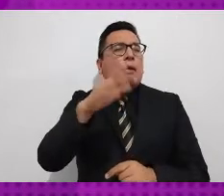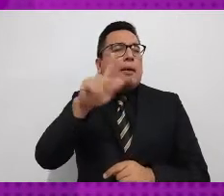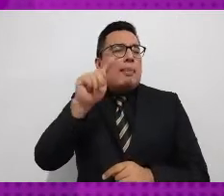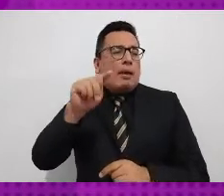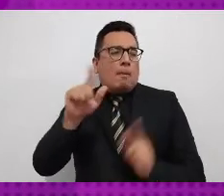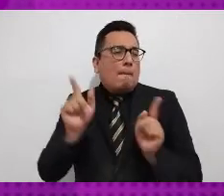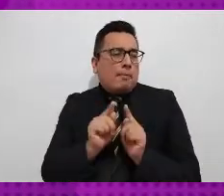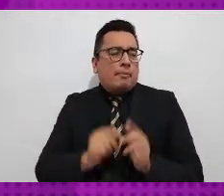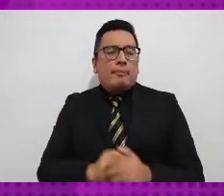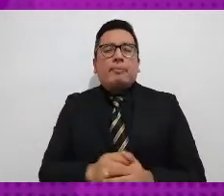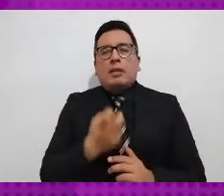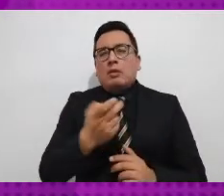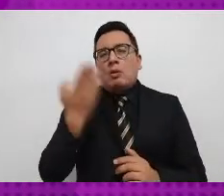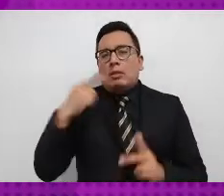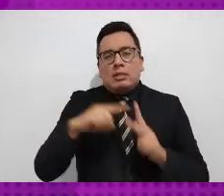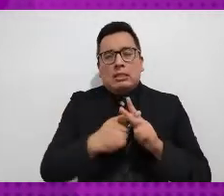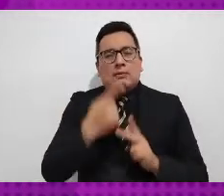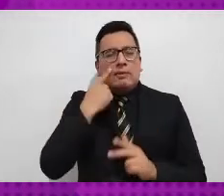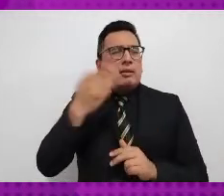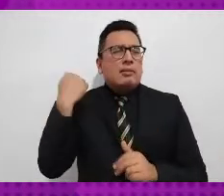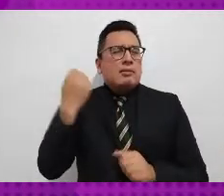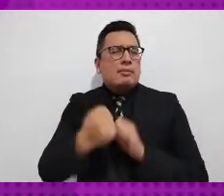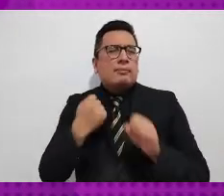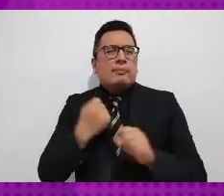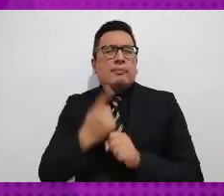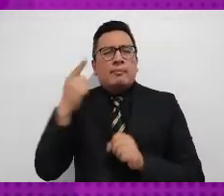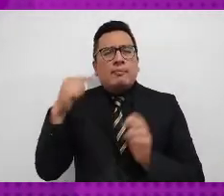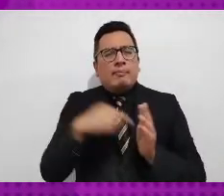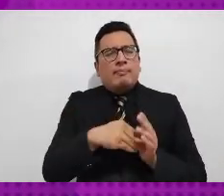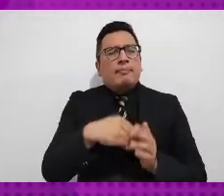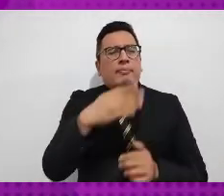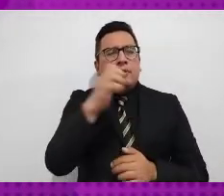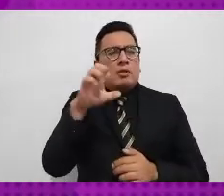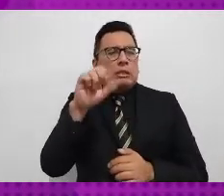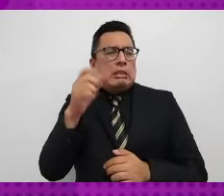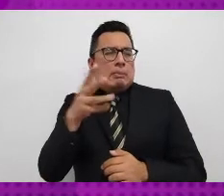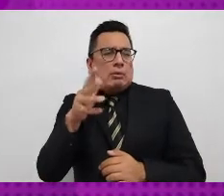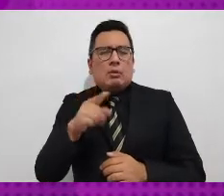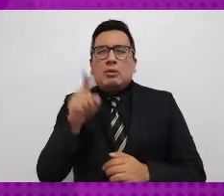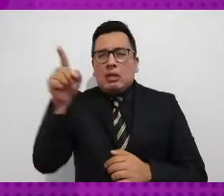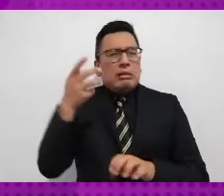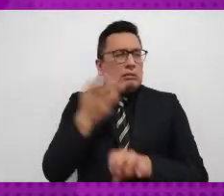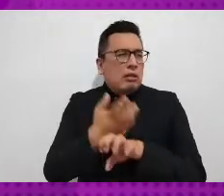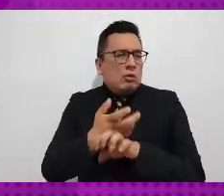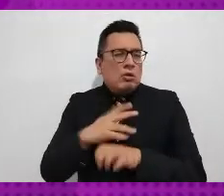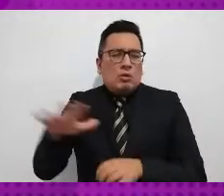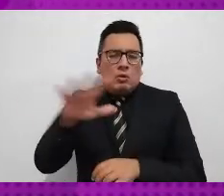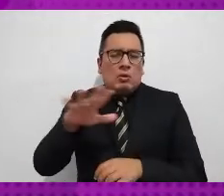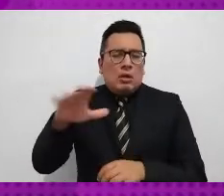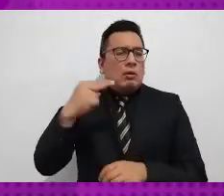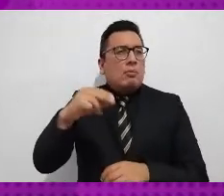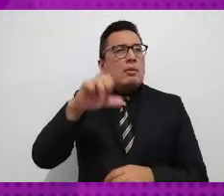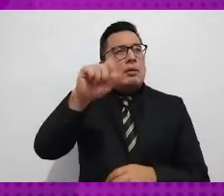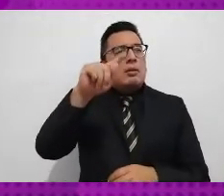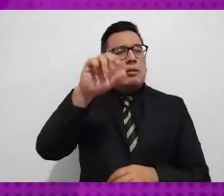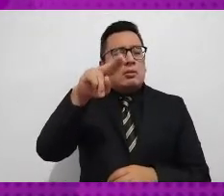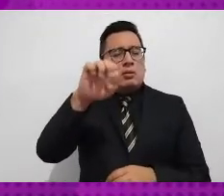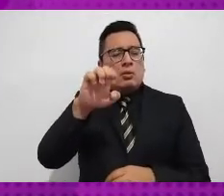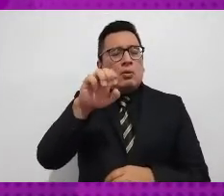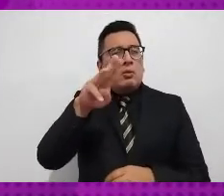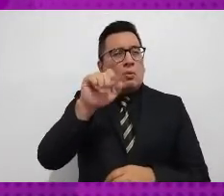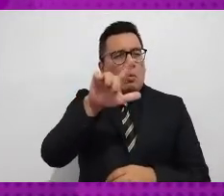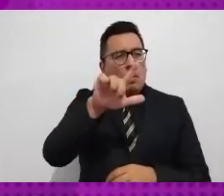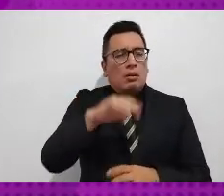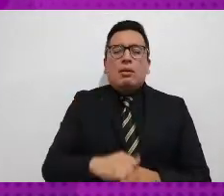los años 60 hay una lucha muy fuerte en un barrio que se llama Stonewall en Estados Unidos, donde hay una rebelión, digamos,